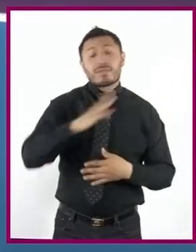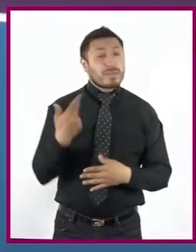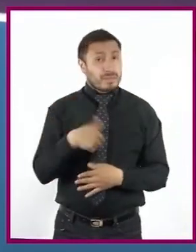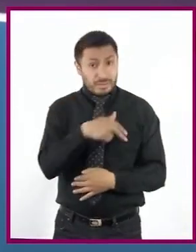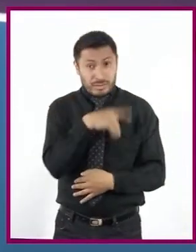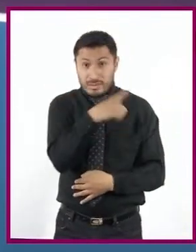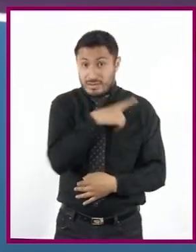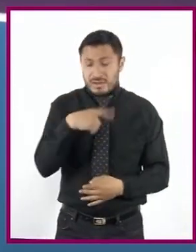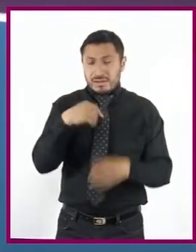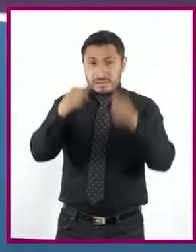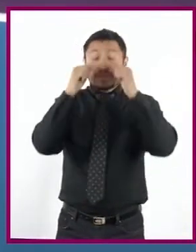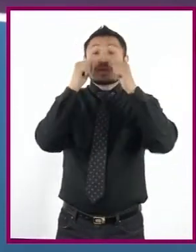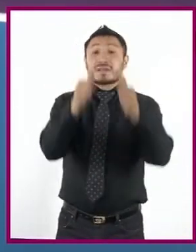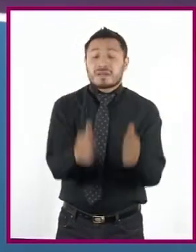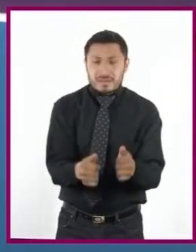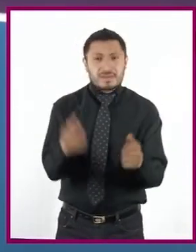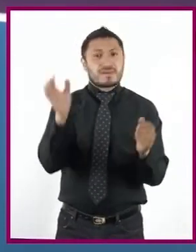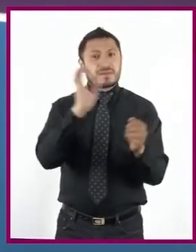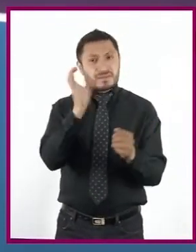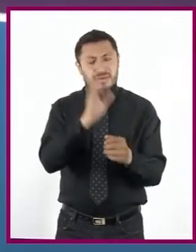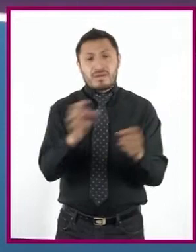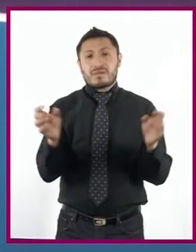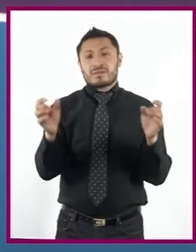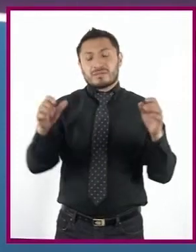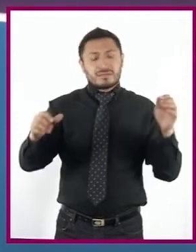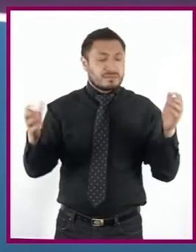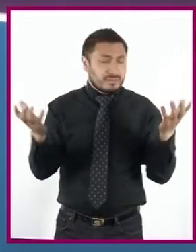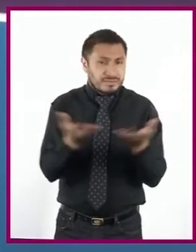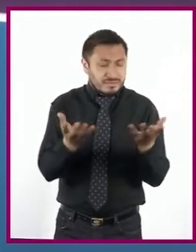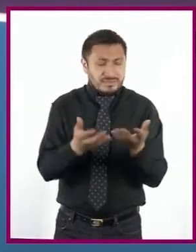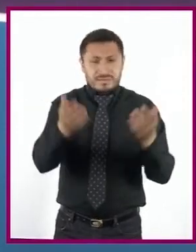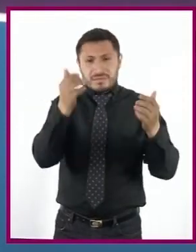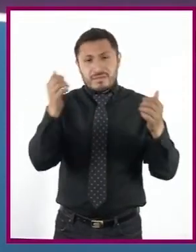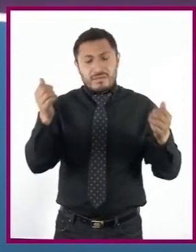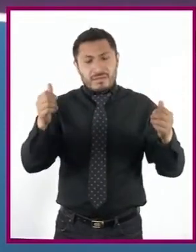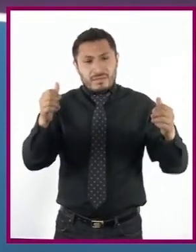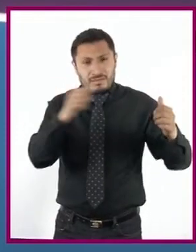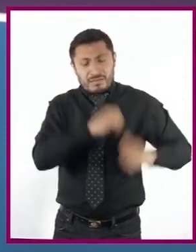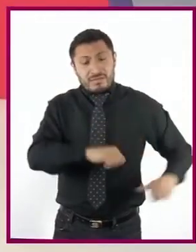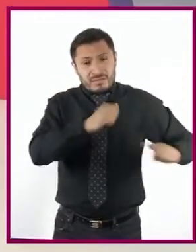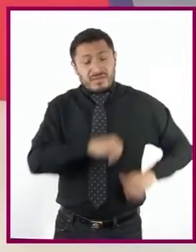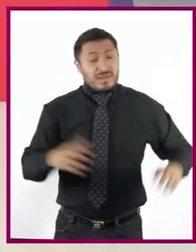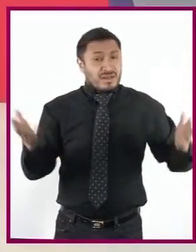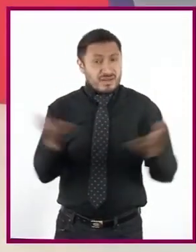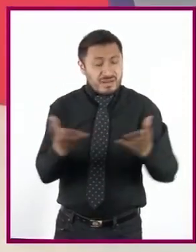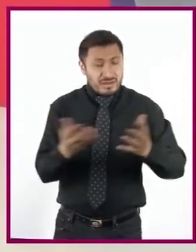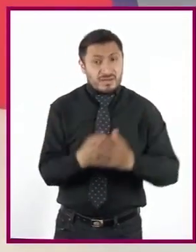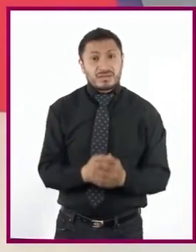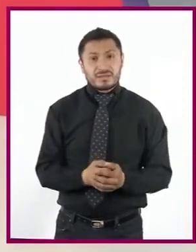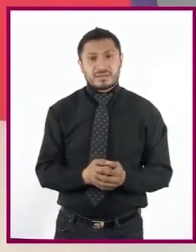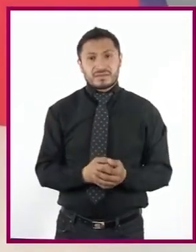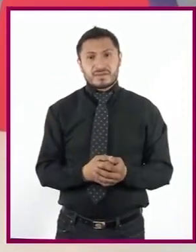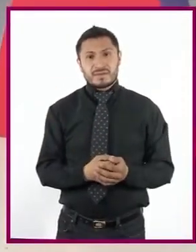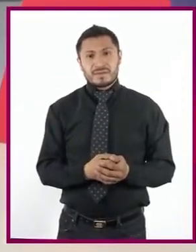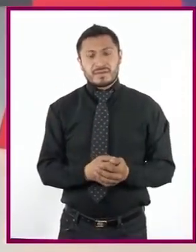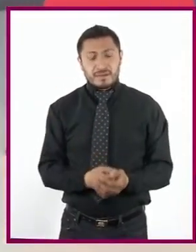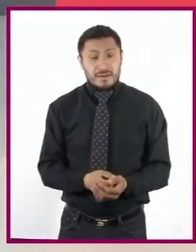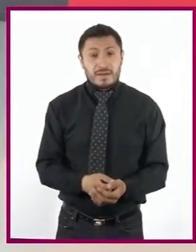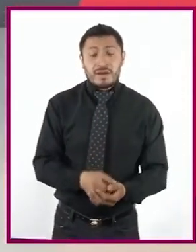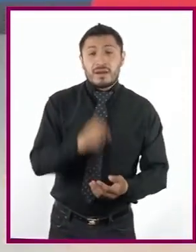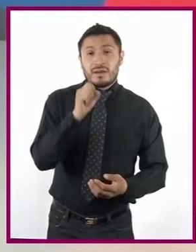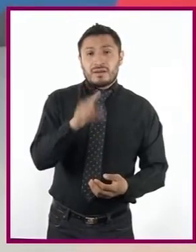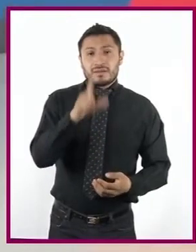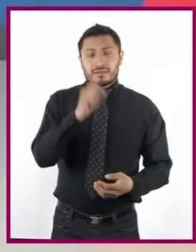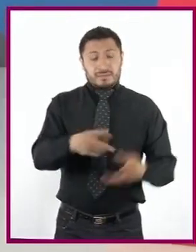quienes deben prestar atención a los actos que realizan las autoridades públicas. Además,